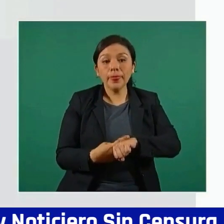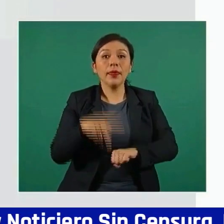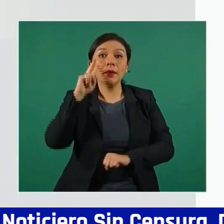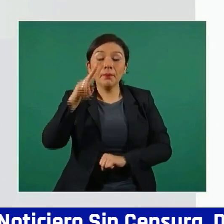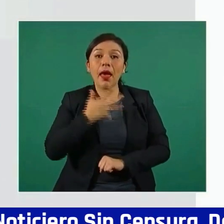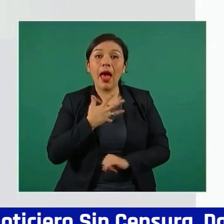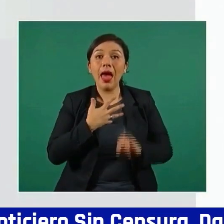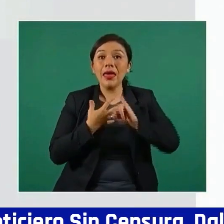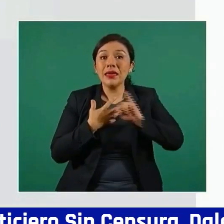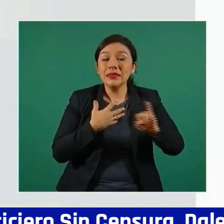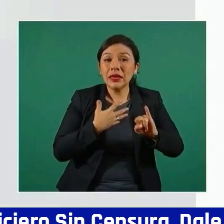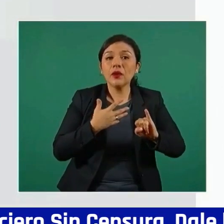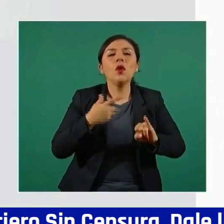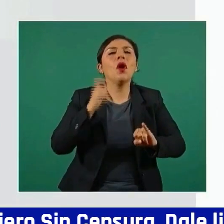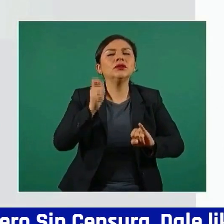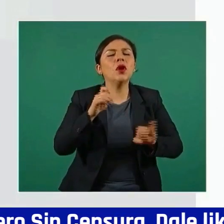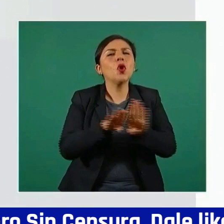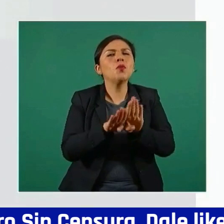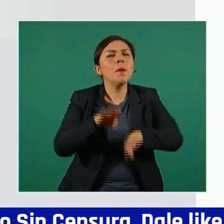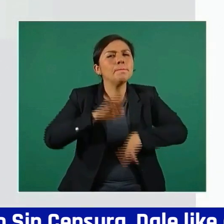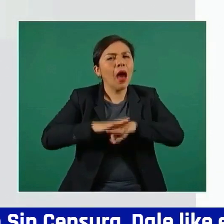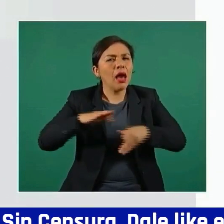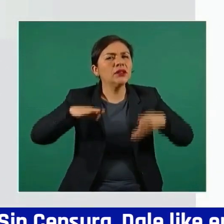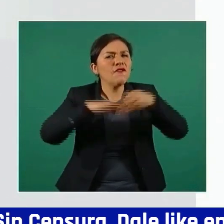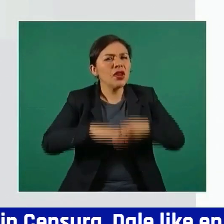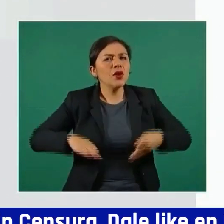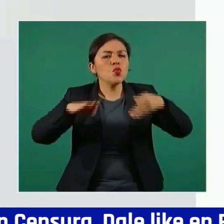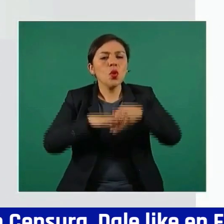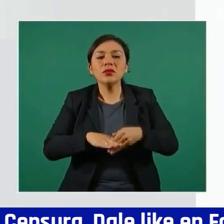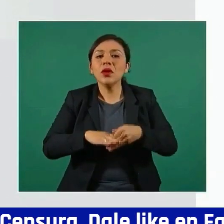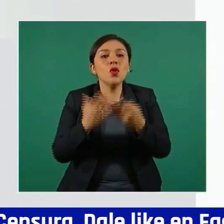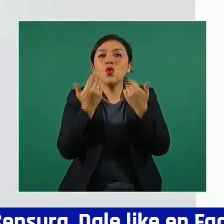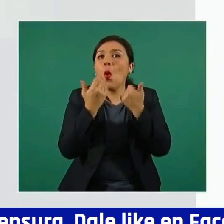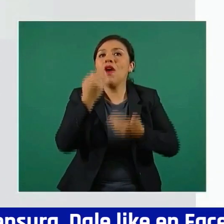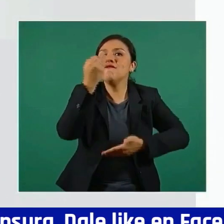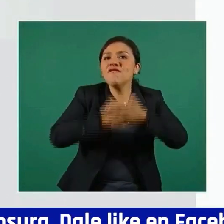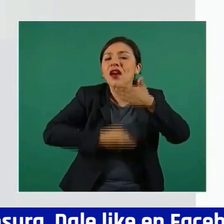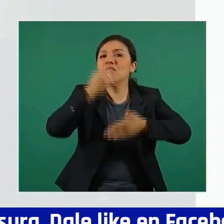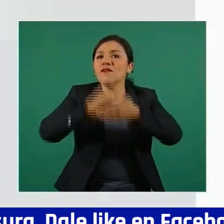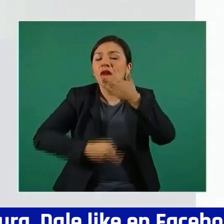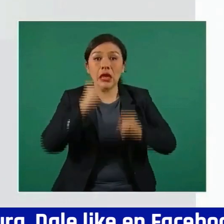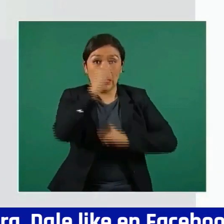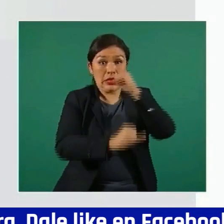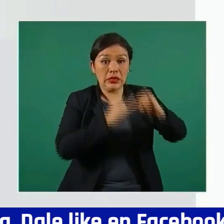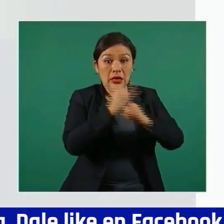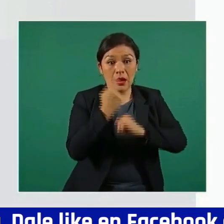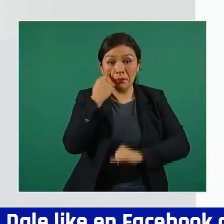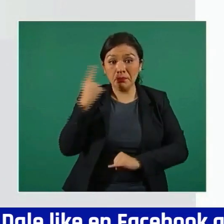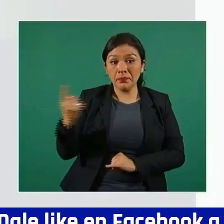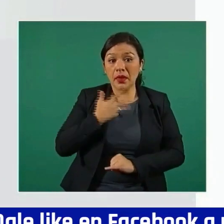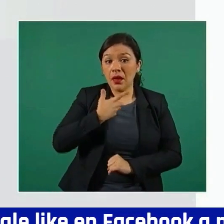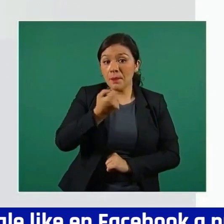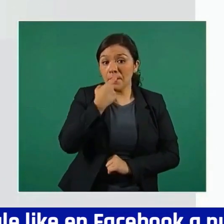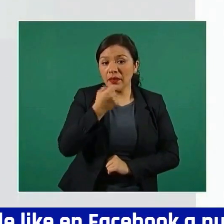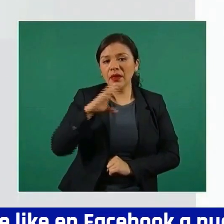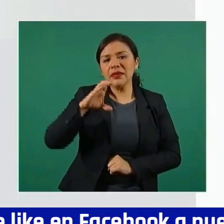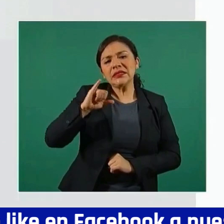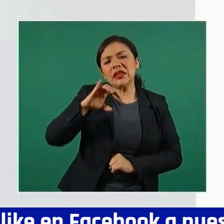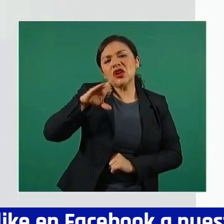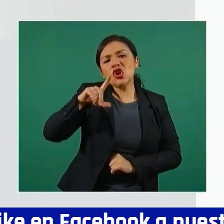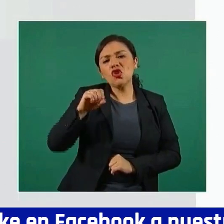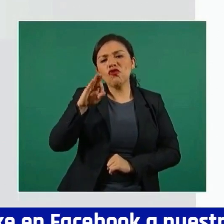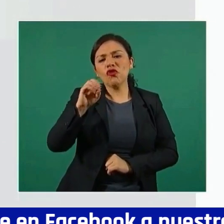izquierdo los más frecuentes, los que estuvieron también en desabasto internacional: ciclofosfamida y